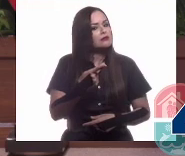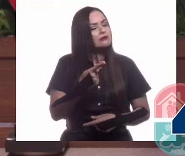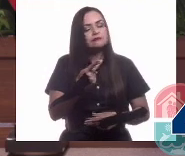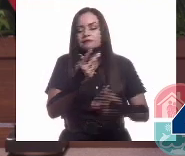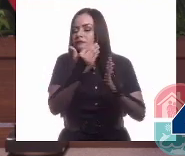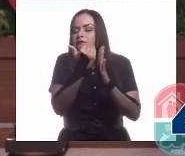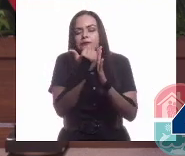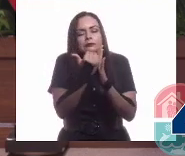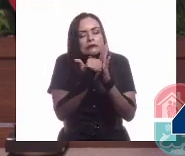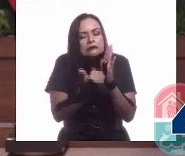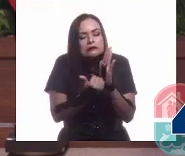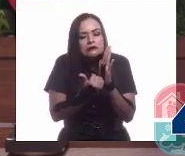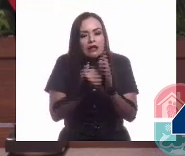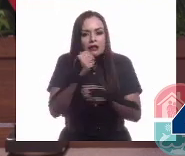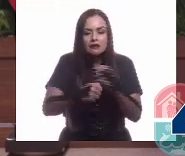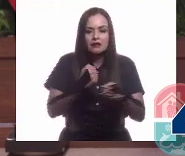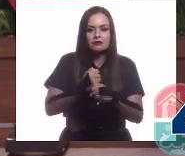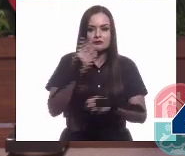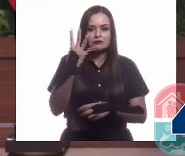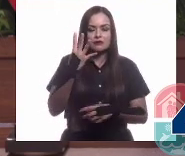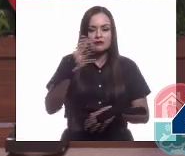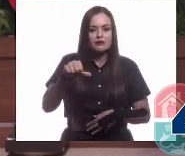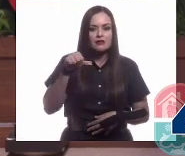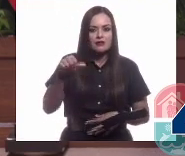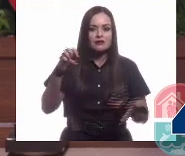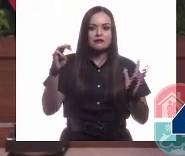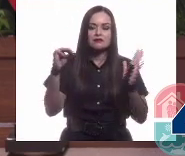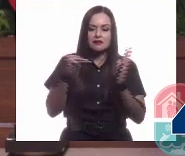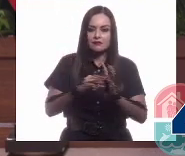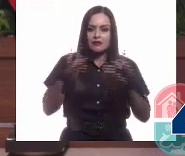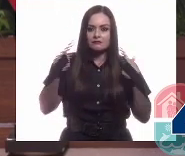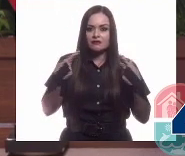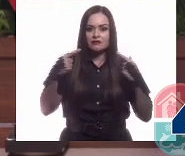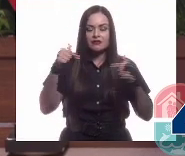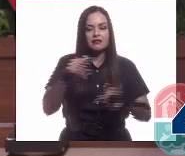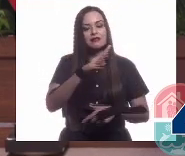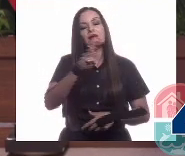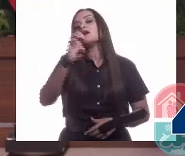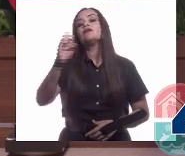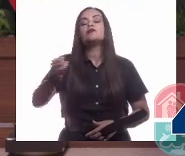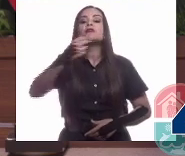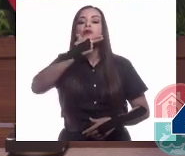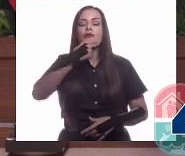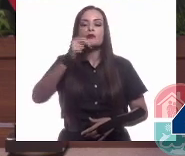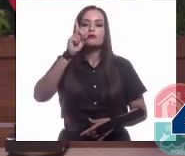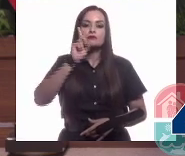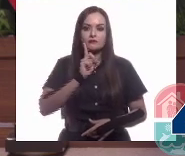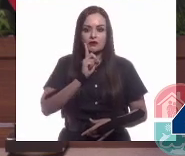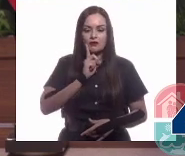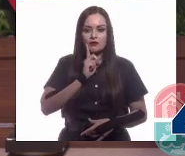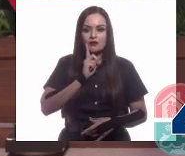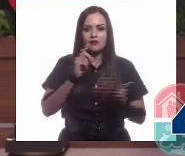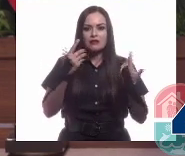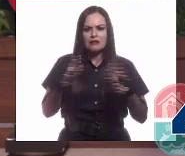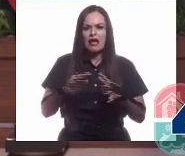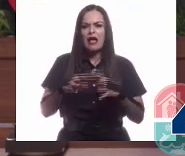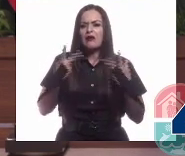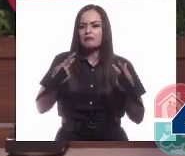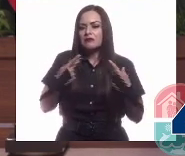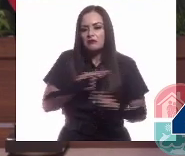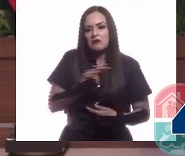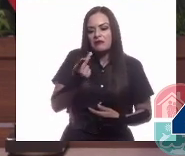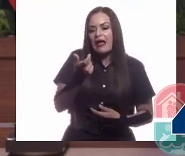extrema. En 4 años, 16,900 sudcalifornianas y sudcalifornianos han abandonado la miseria,